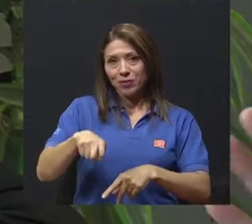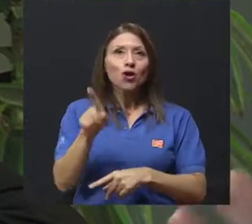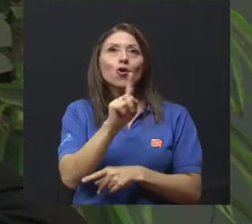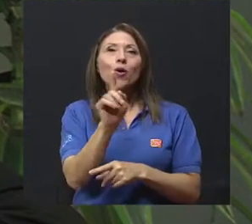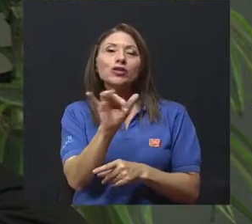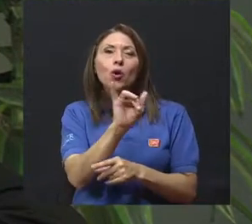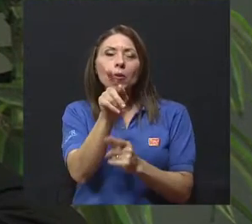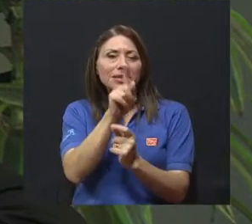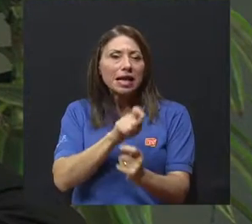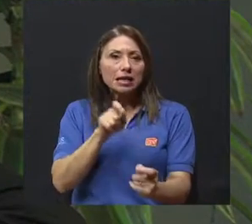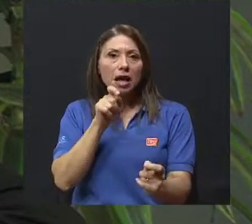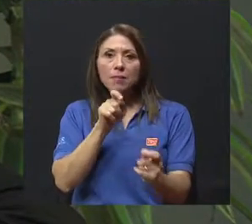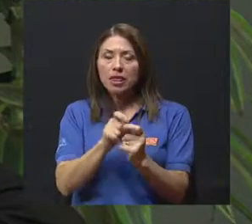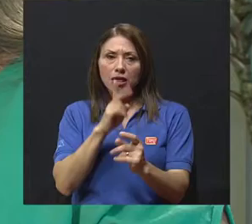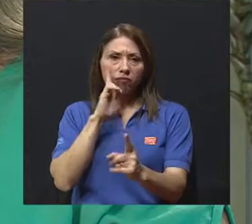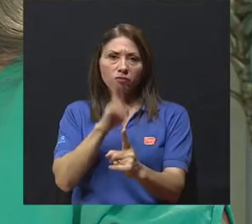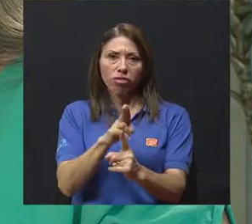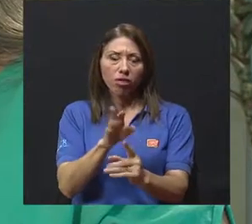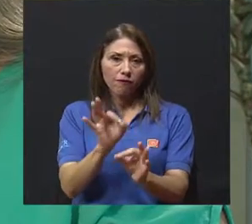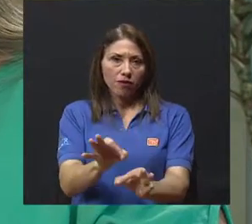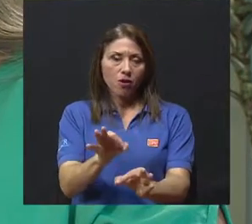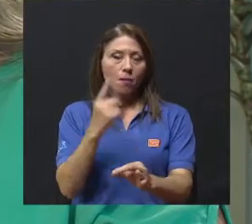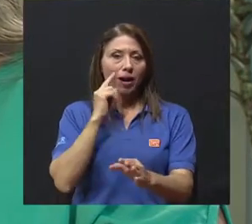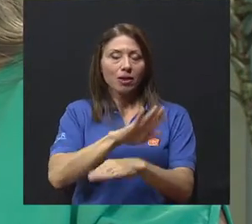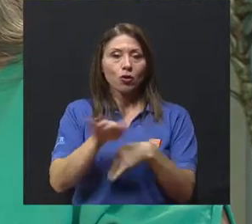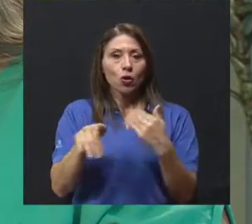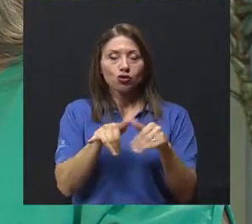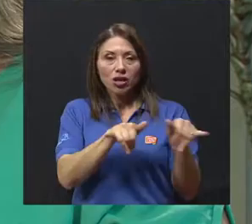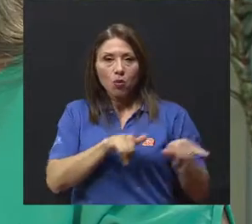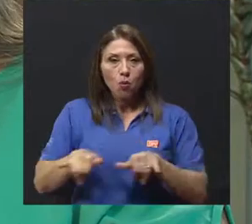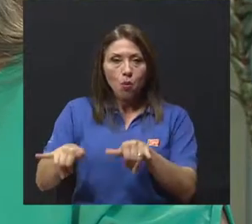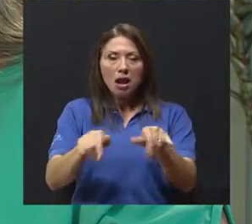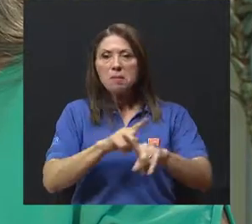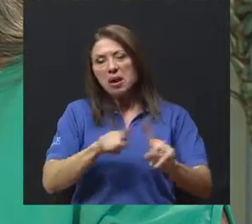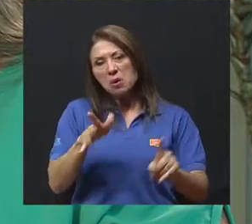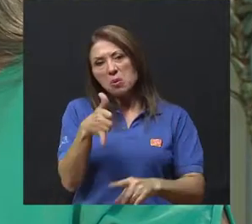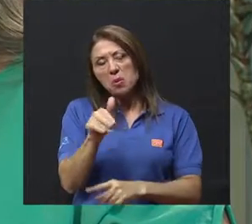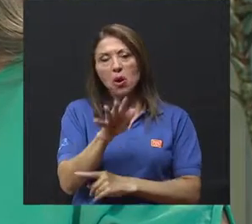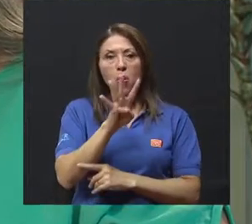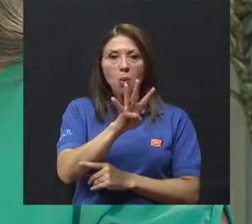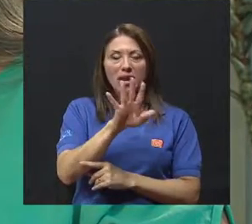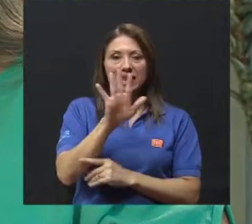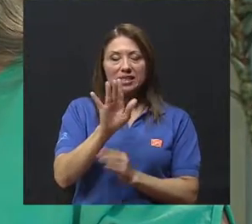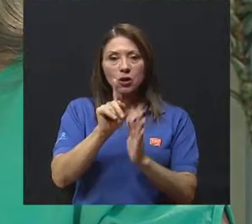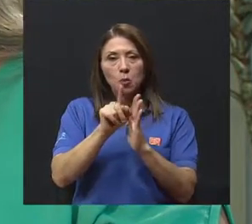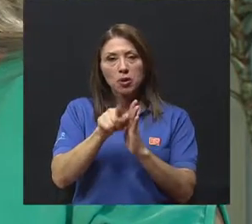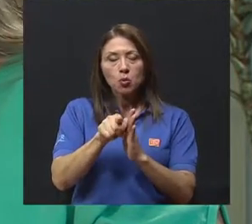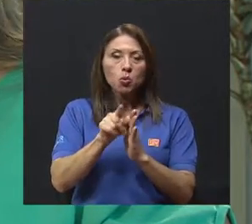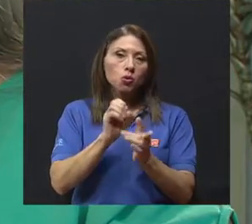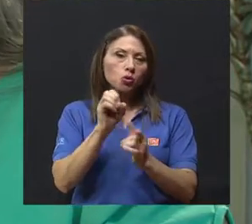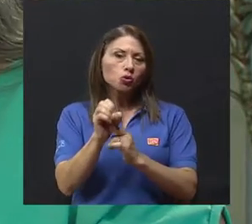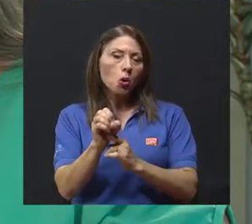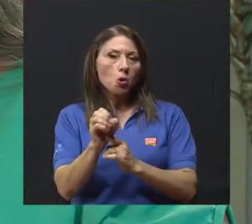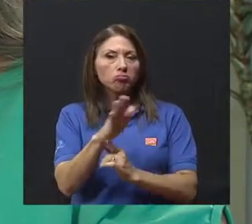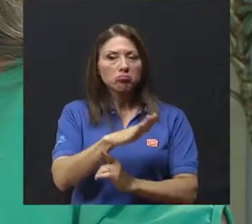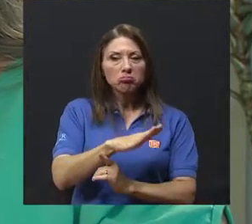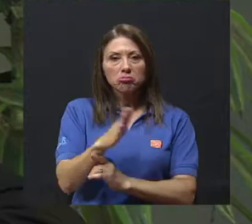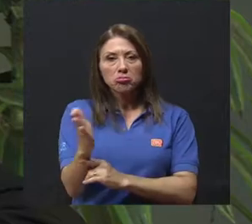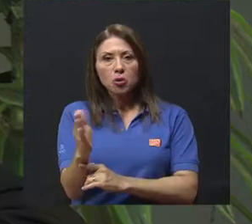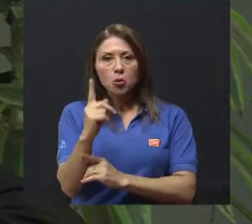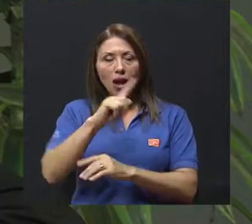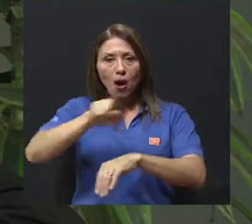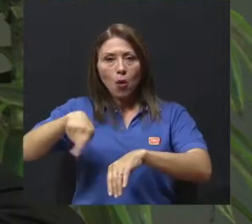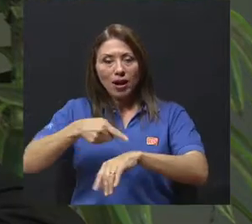una fórmula exactamente para todos pero va entre 45 minutos y una hora más o menos